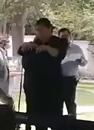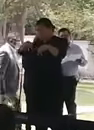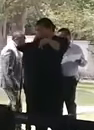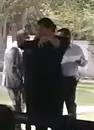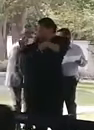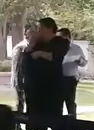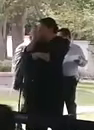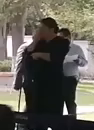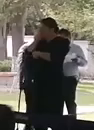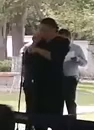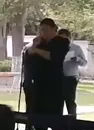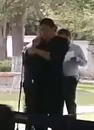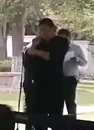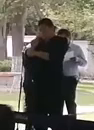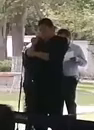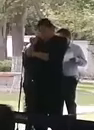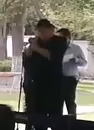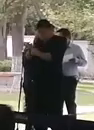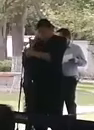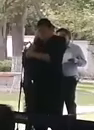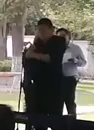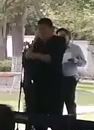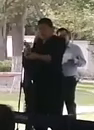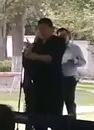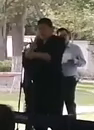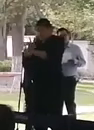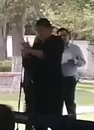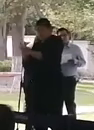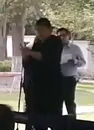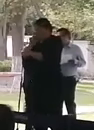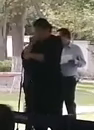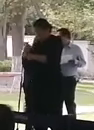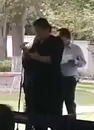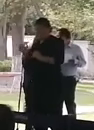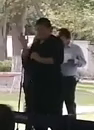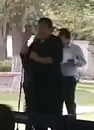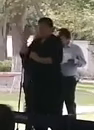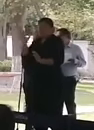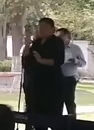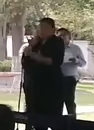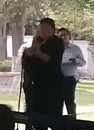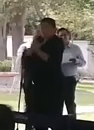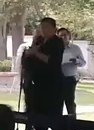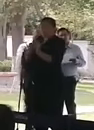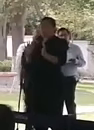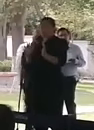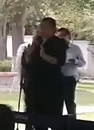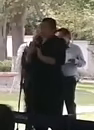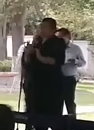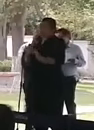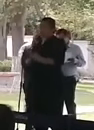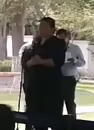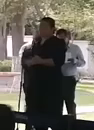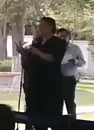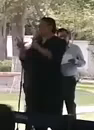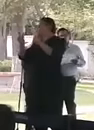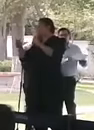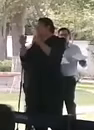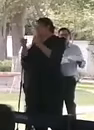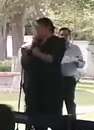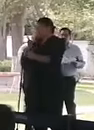Y hablábamos de que quizá hubiera también esa posibilidad de apoyo en el tema de